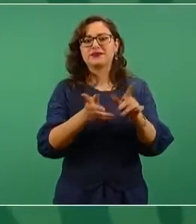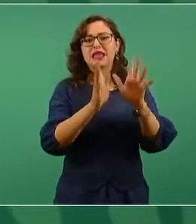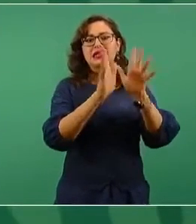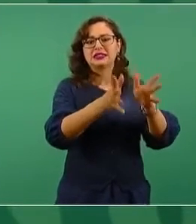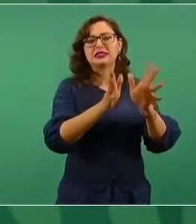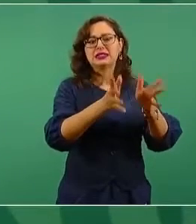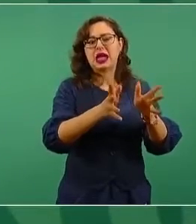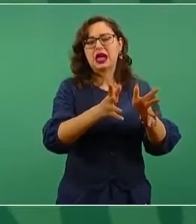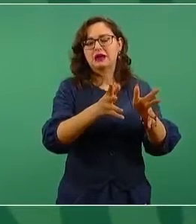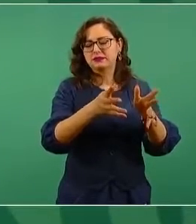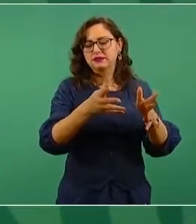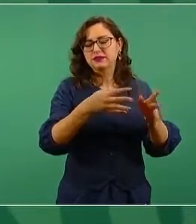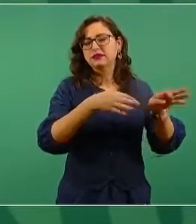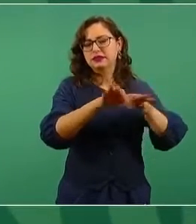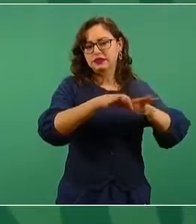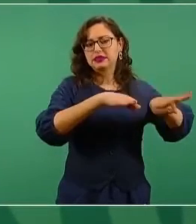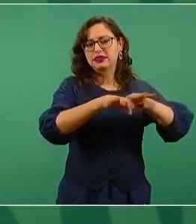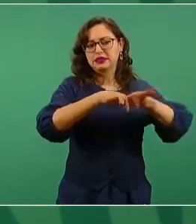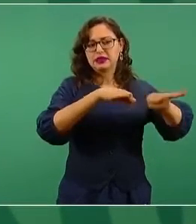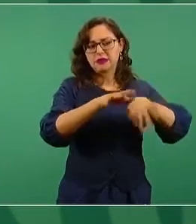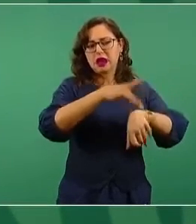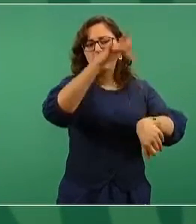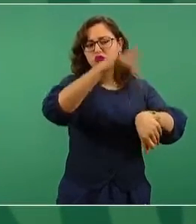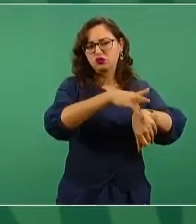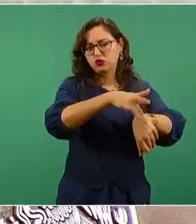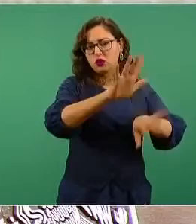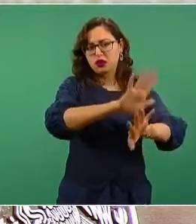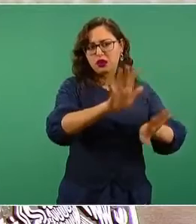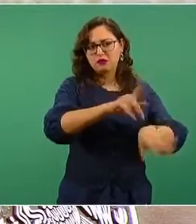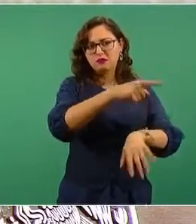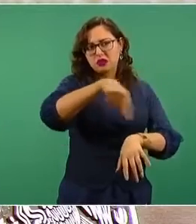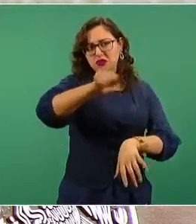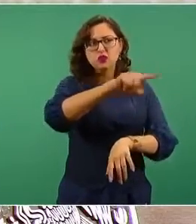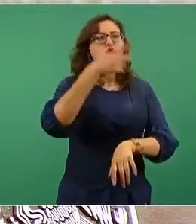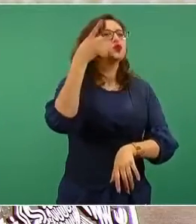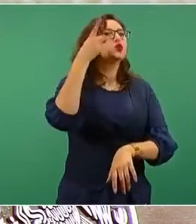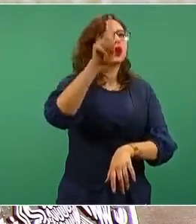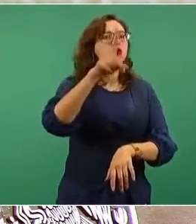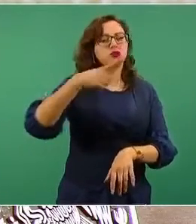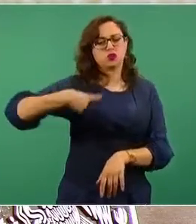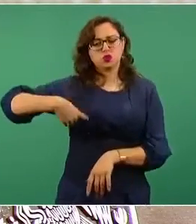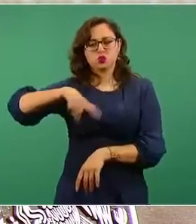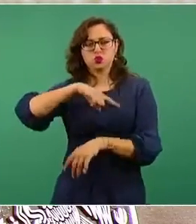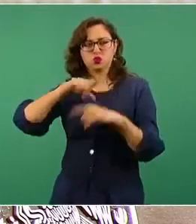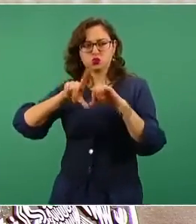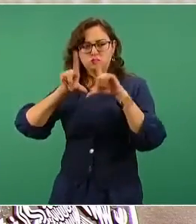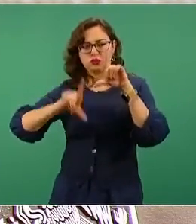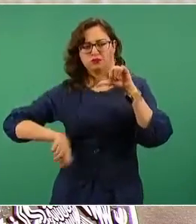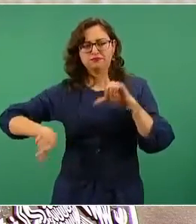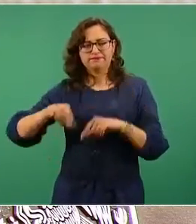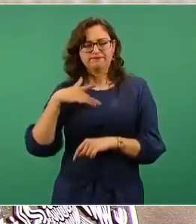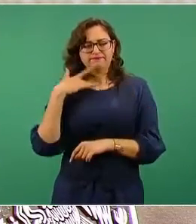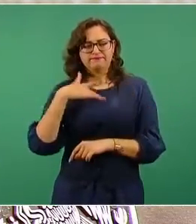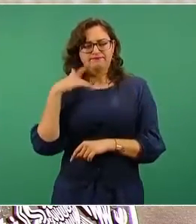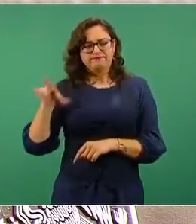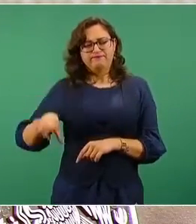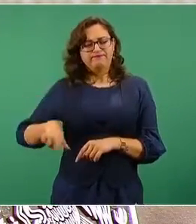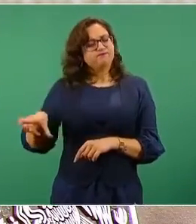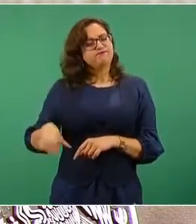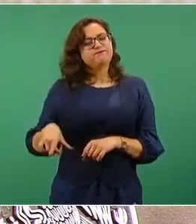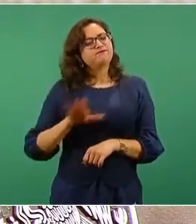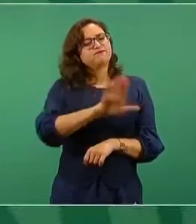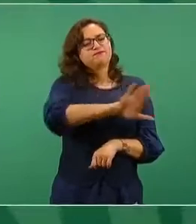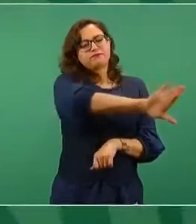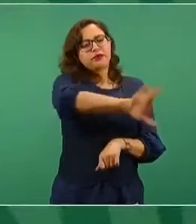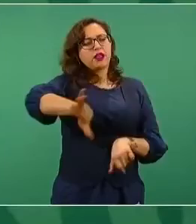expropiar por expropiar. No hemos hecho ninguna expropiación desde que estoy en el